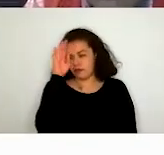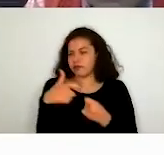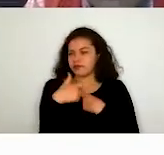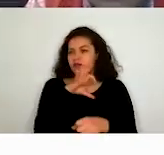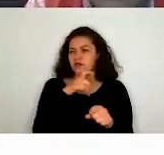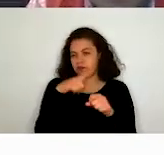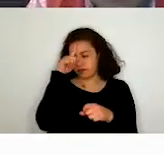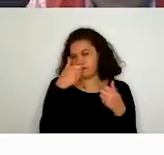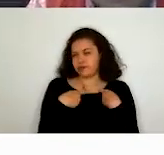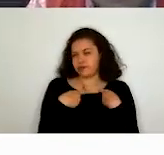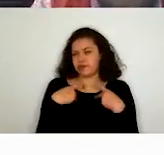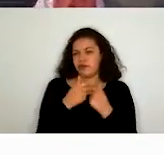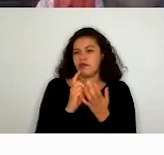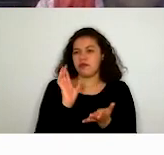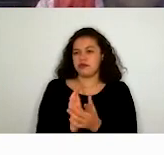con discapacidad.